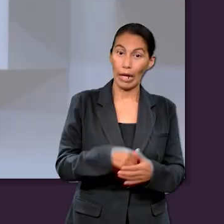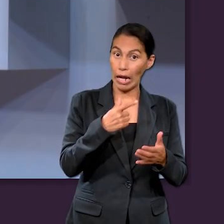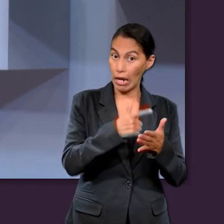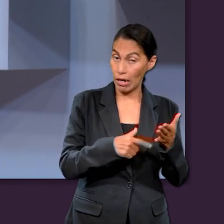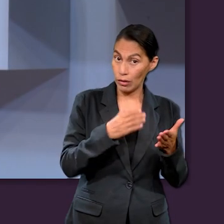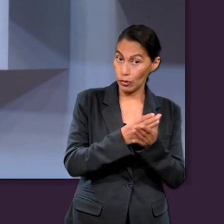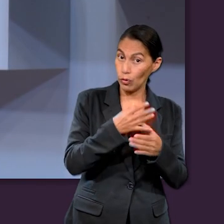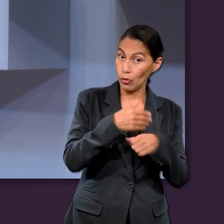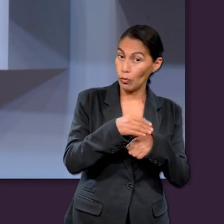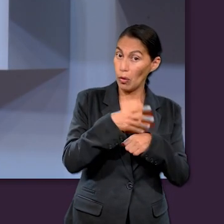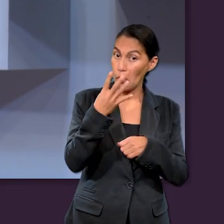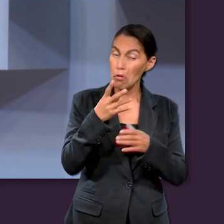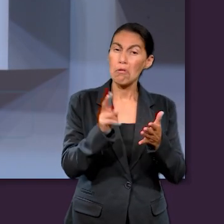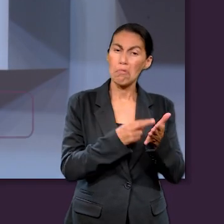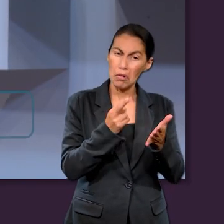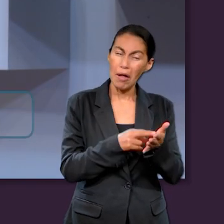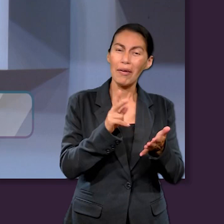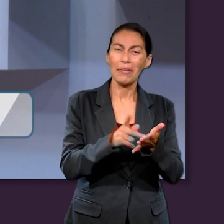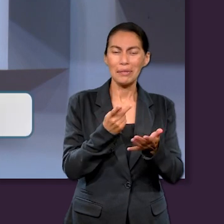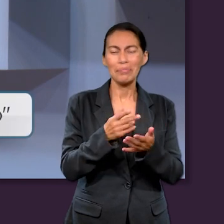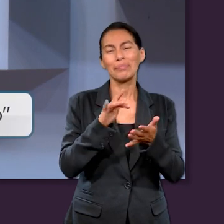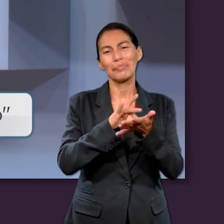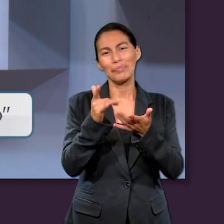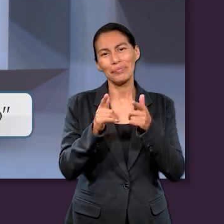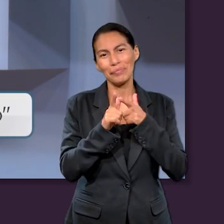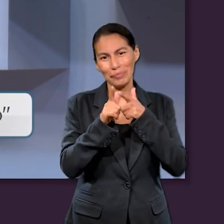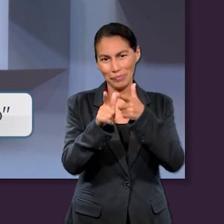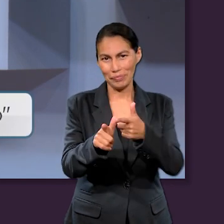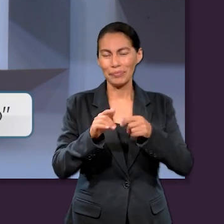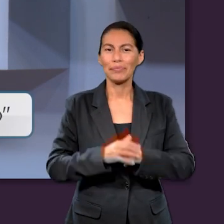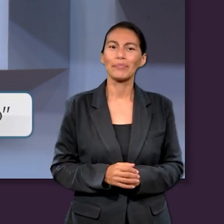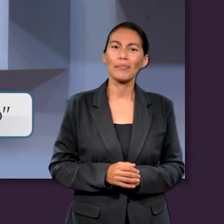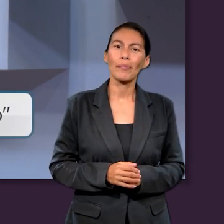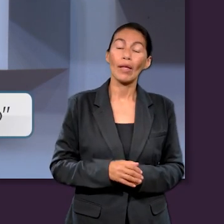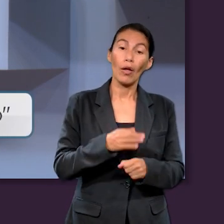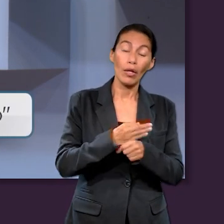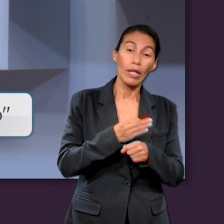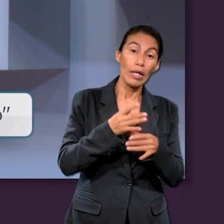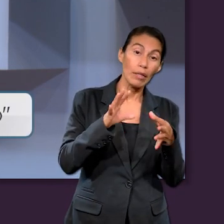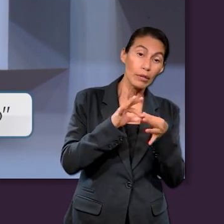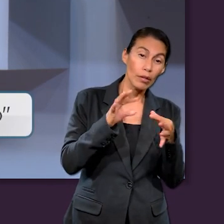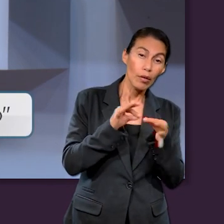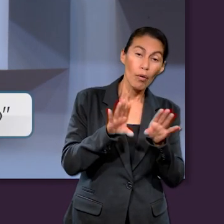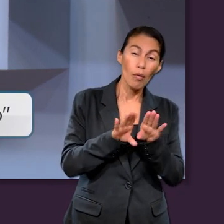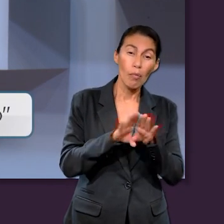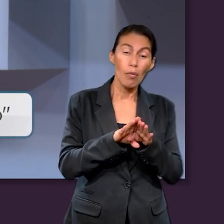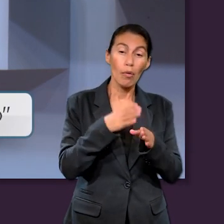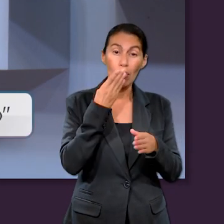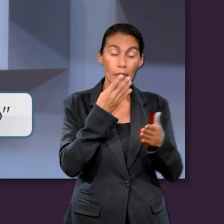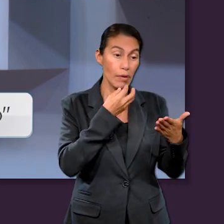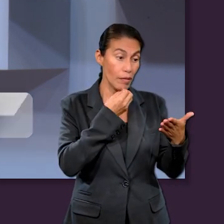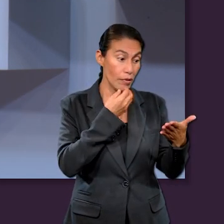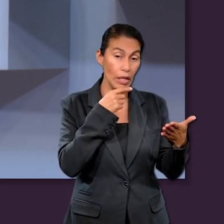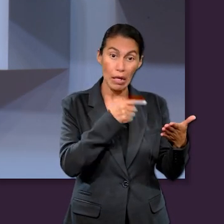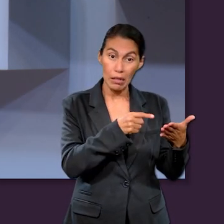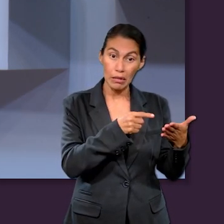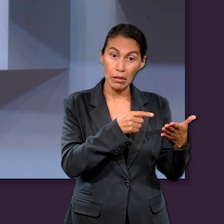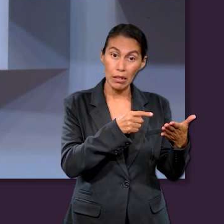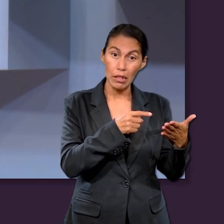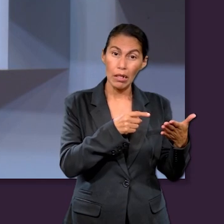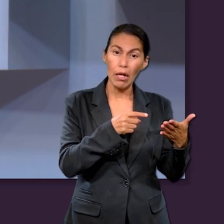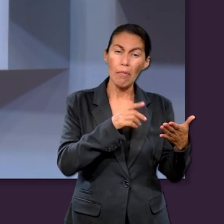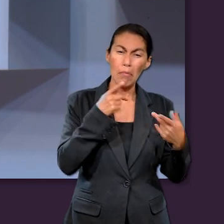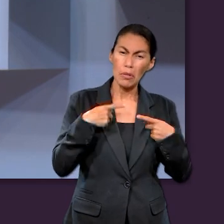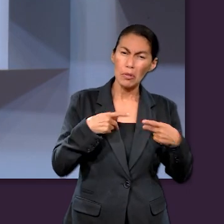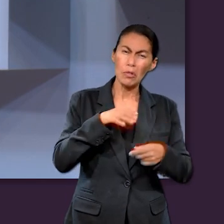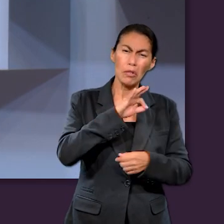Gracias por continuar con nosotros. Vamos a continuar repasando la lección número 4. Y hablamos anteriormente de